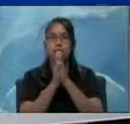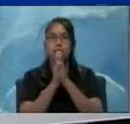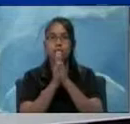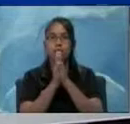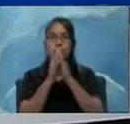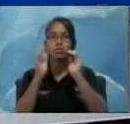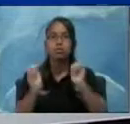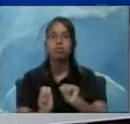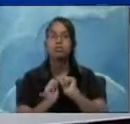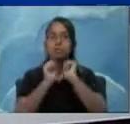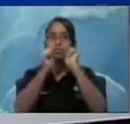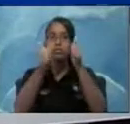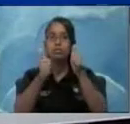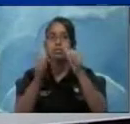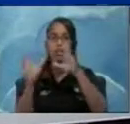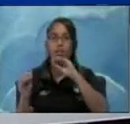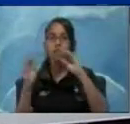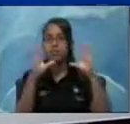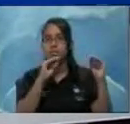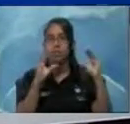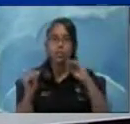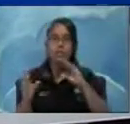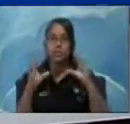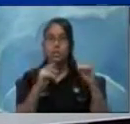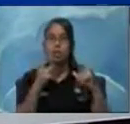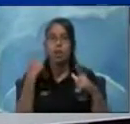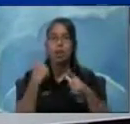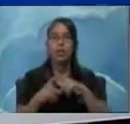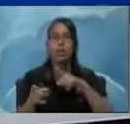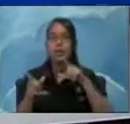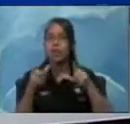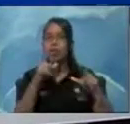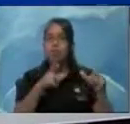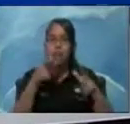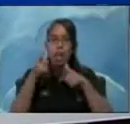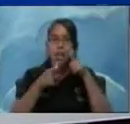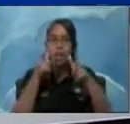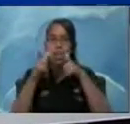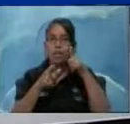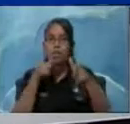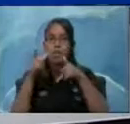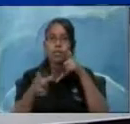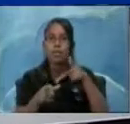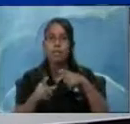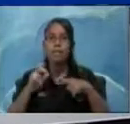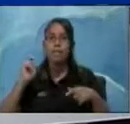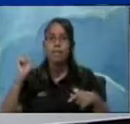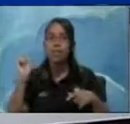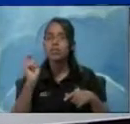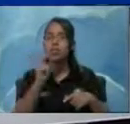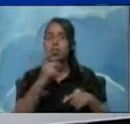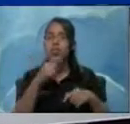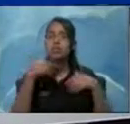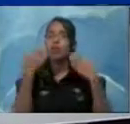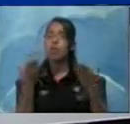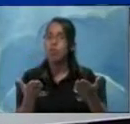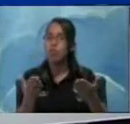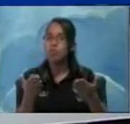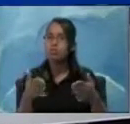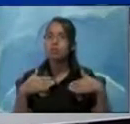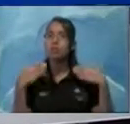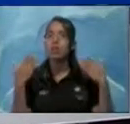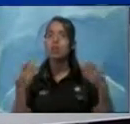comenzaron a hablar en otras lenguas comenzaron a hablar en otras lenguas según según